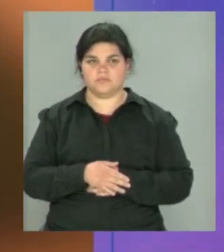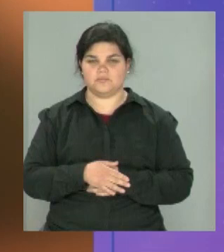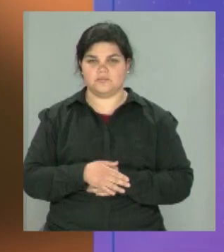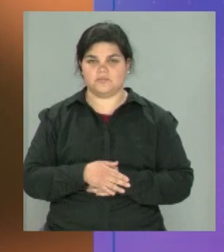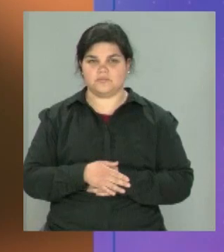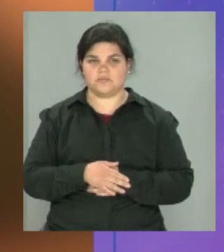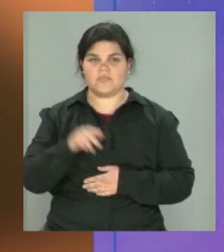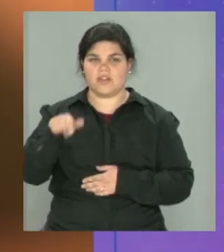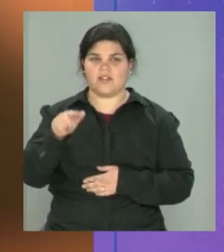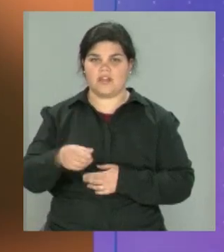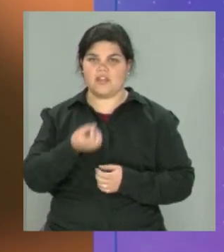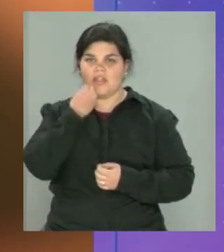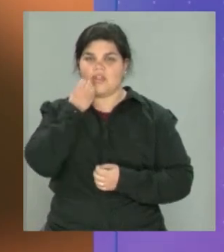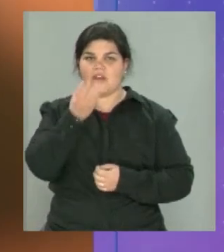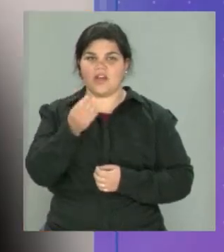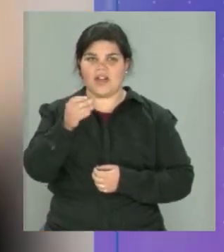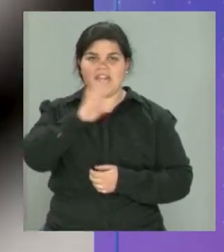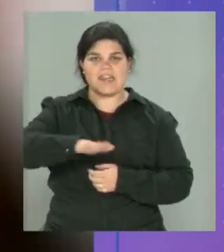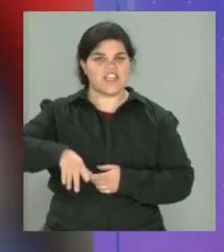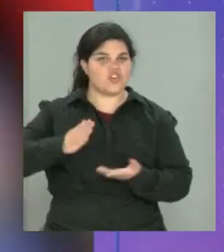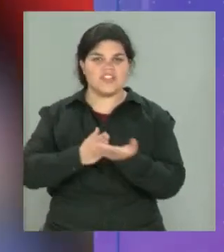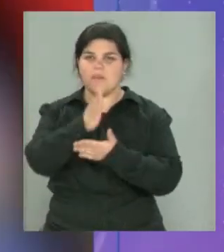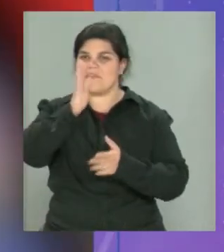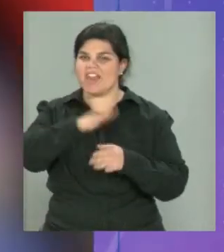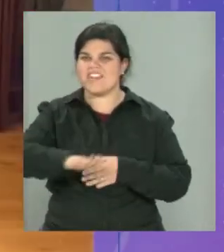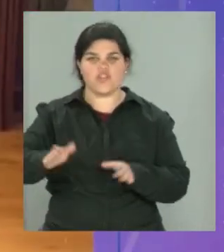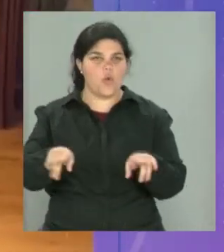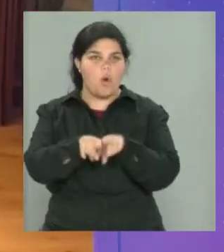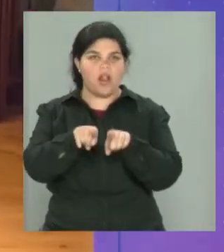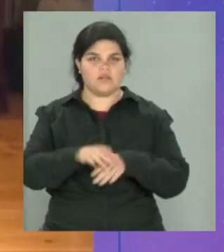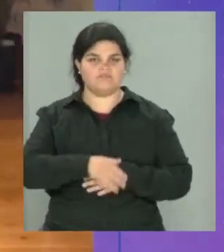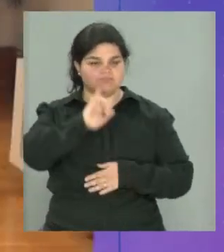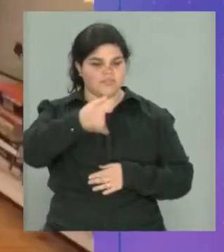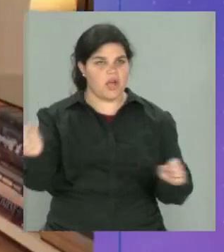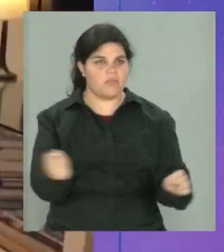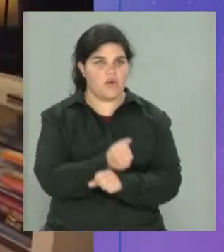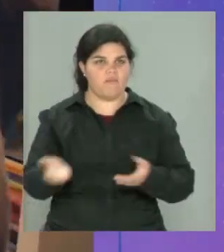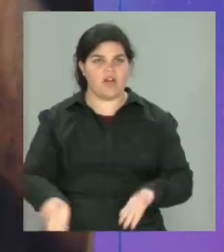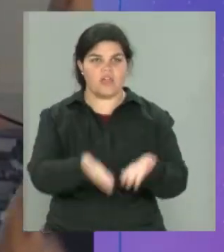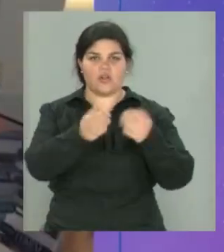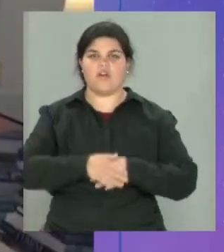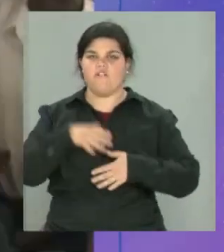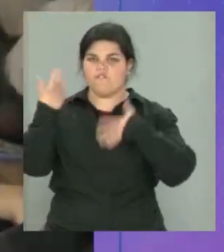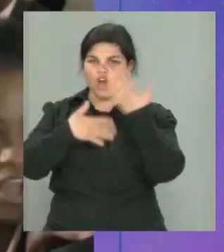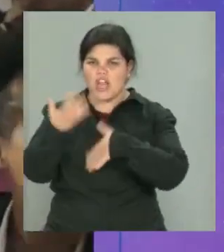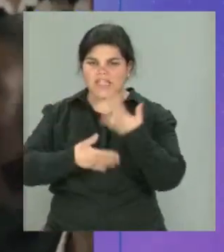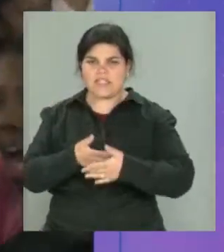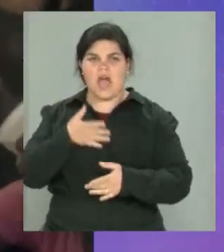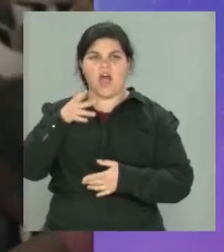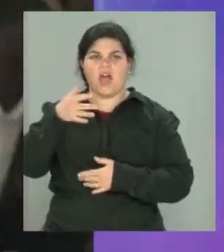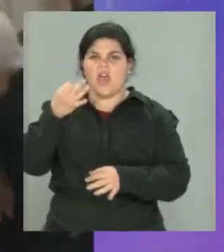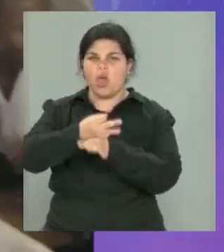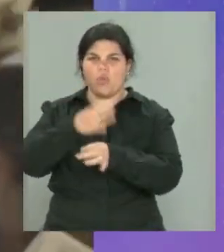Moción para declarar que los chicos siempre serán chicos. Moción concedida. Cuestiones como la violencia, el terrorismo, el acoso escolar y